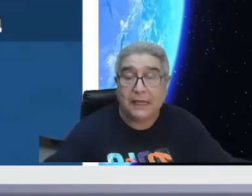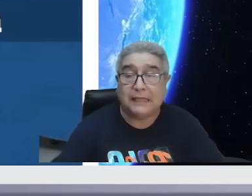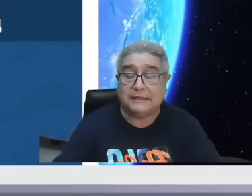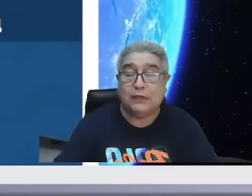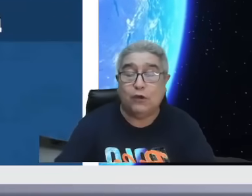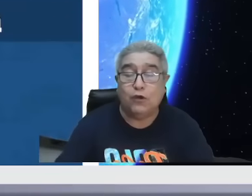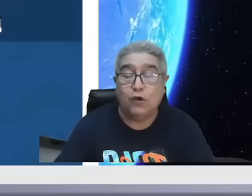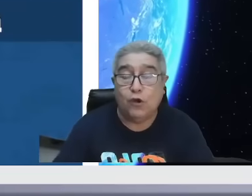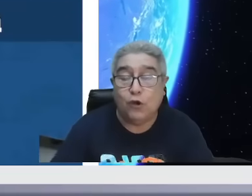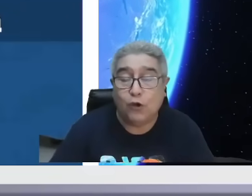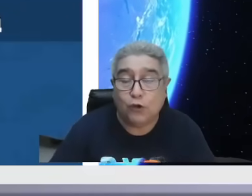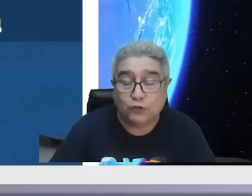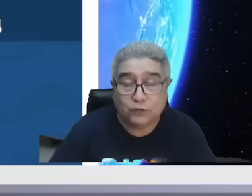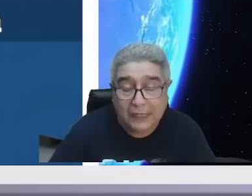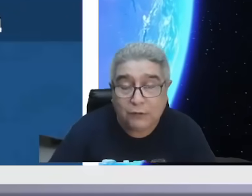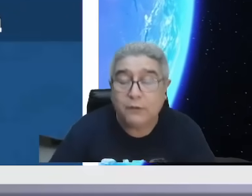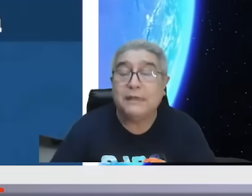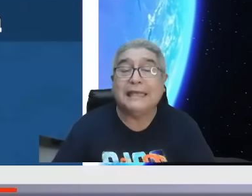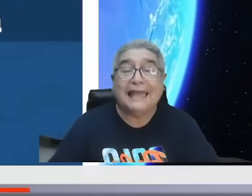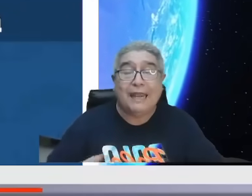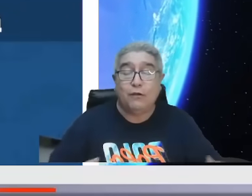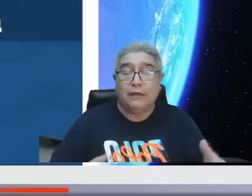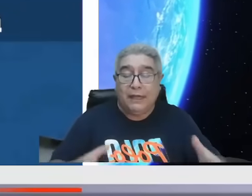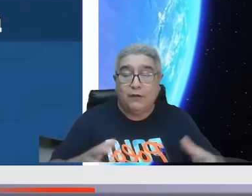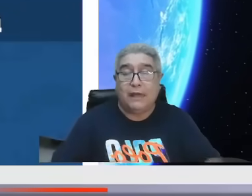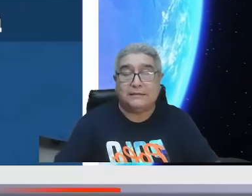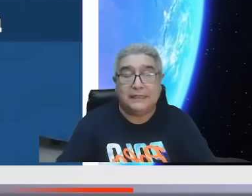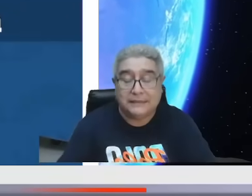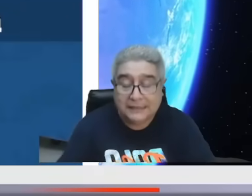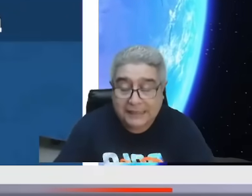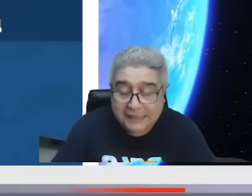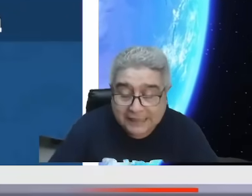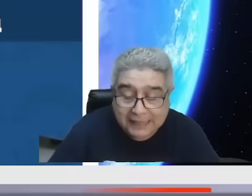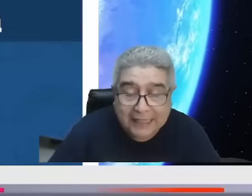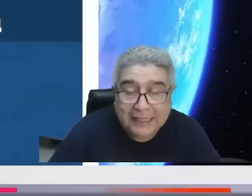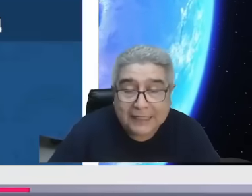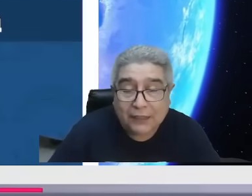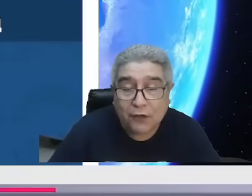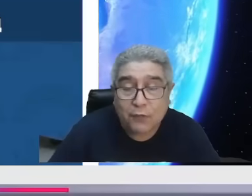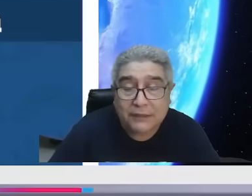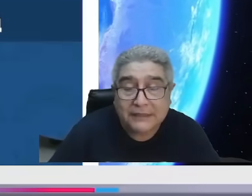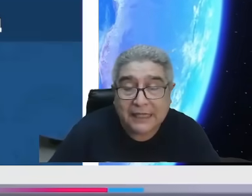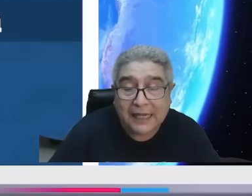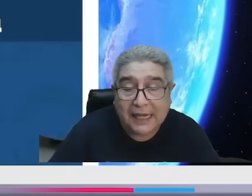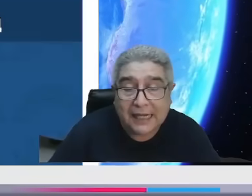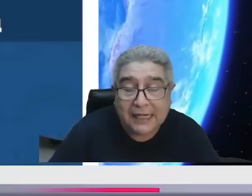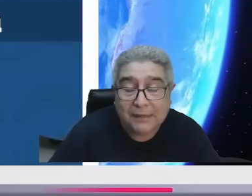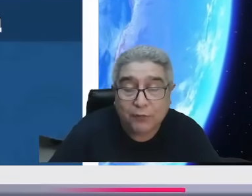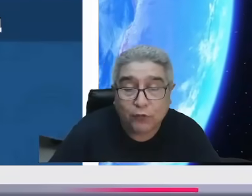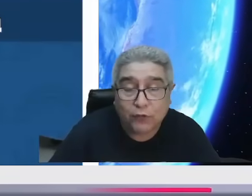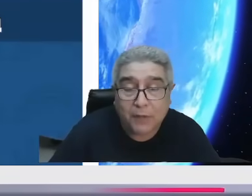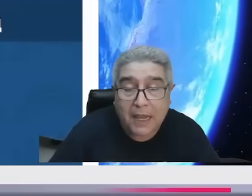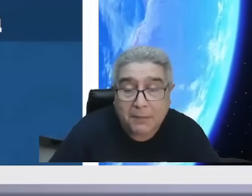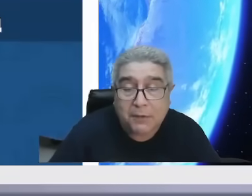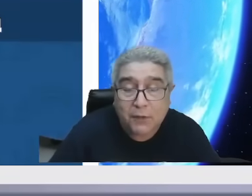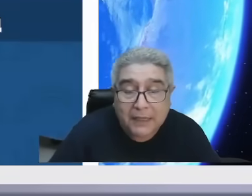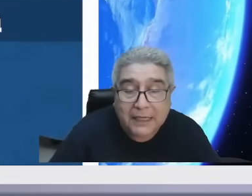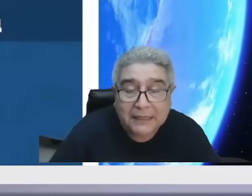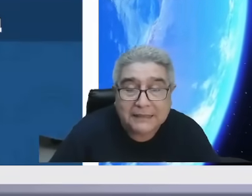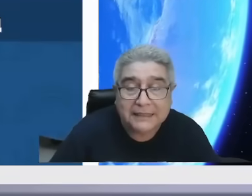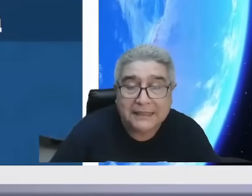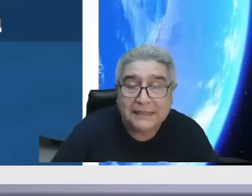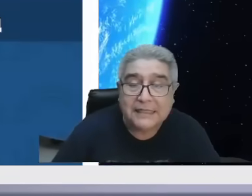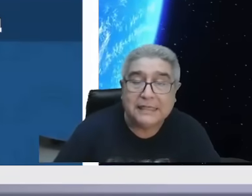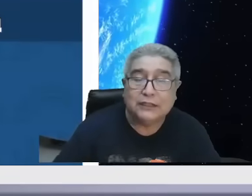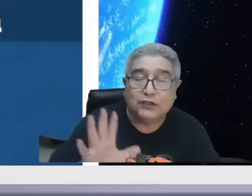mí, así lo sustento, creo, así es, que como dice el productor Epino